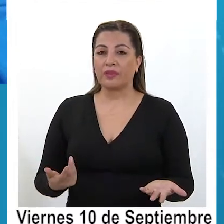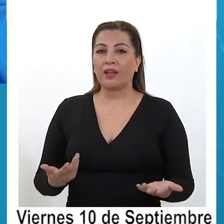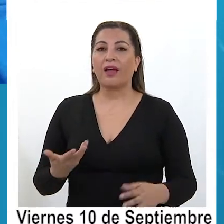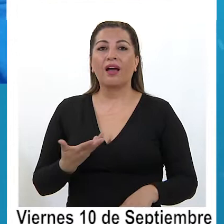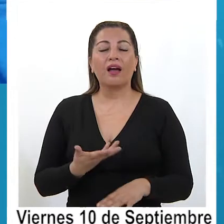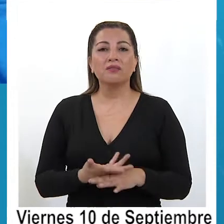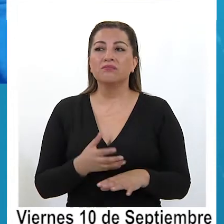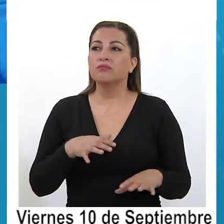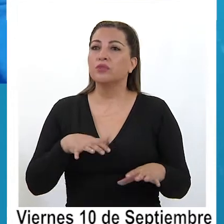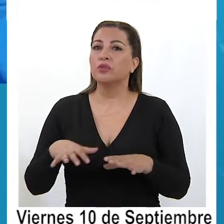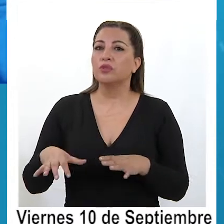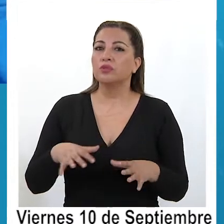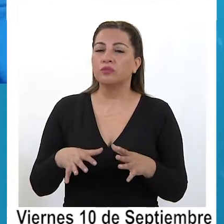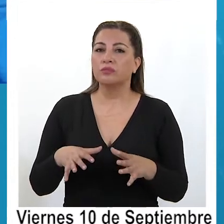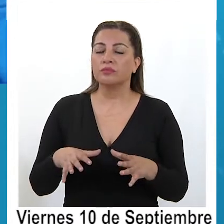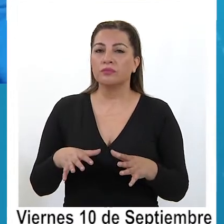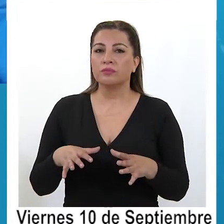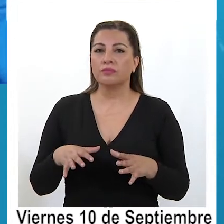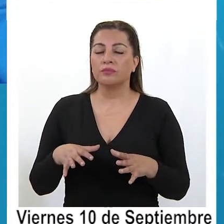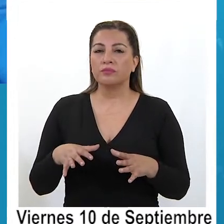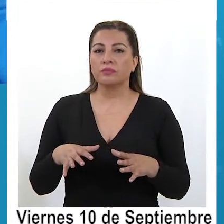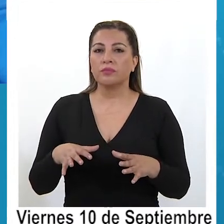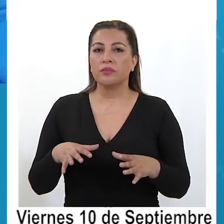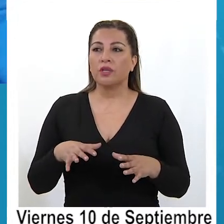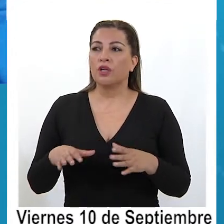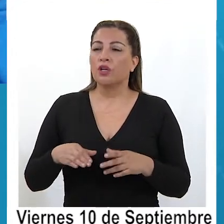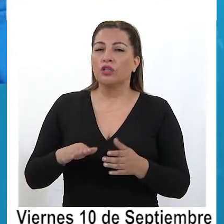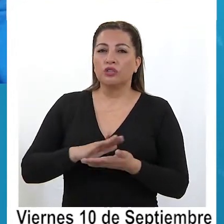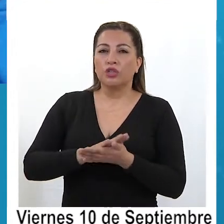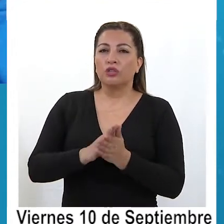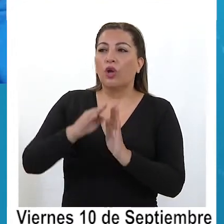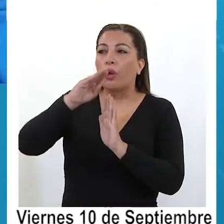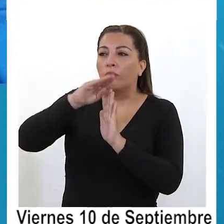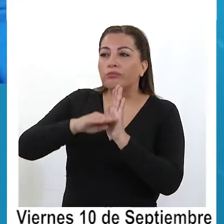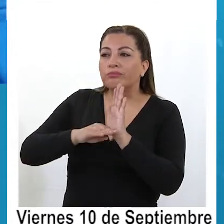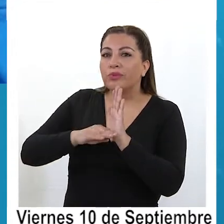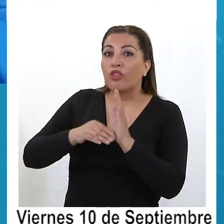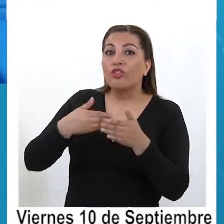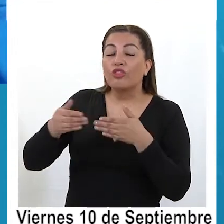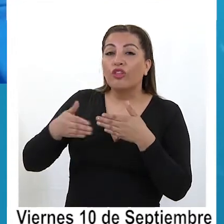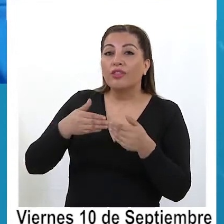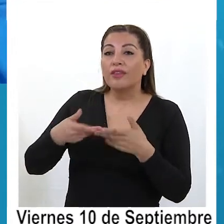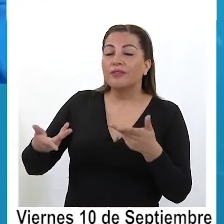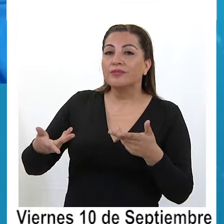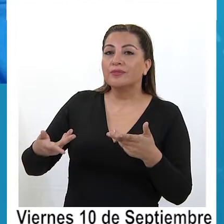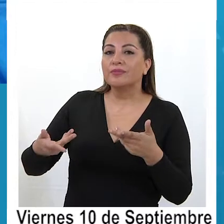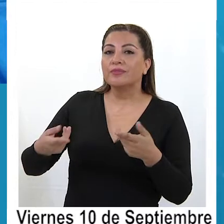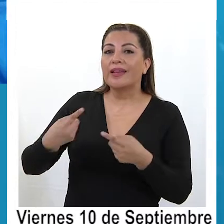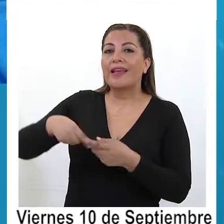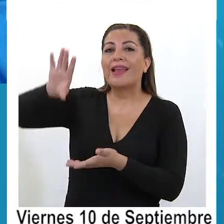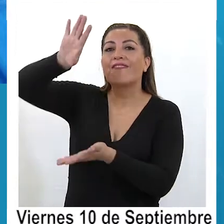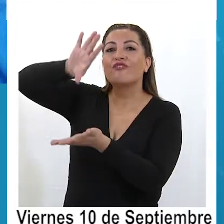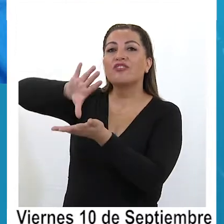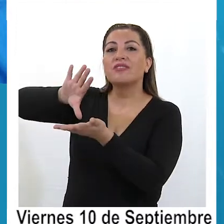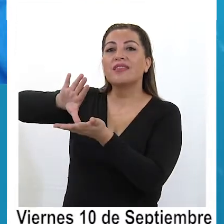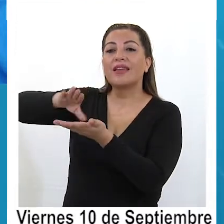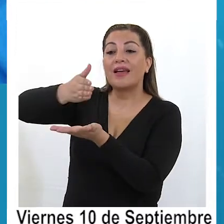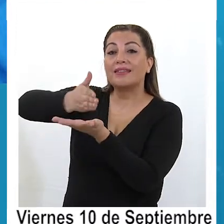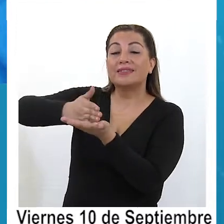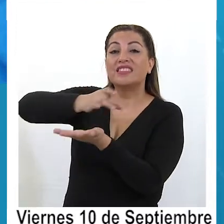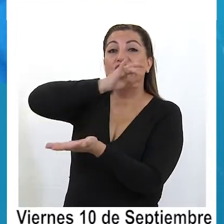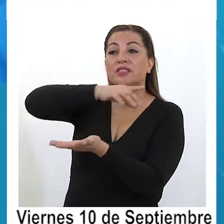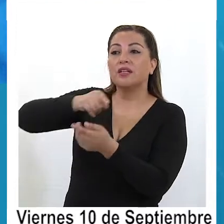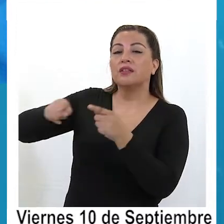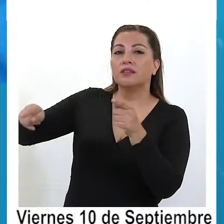están principalmente supeditados a hacer estos procedimientos en flagrancia en la misma frontera. En general, se detectan grupos de migrantes